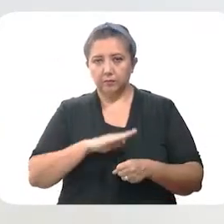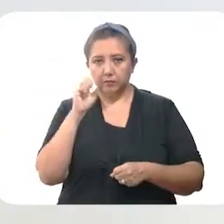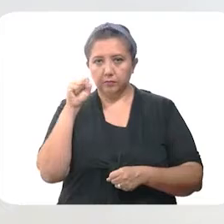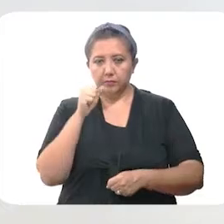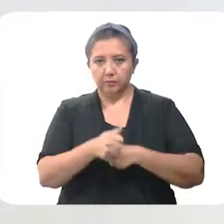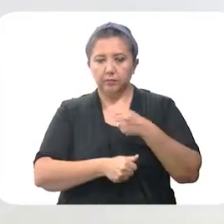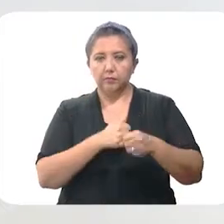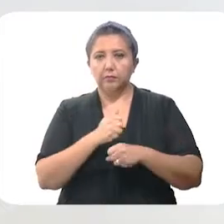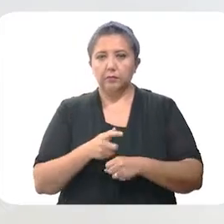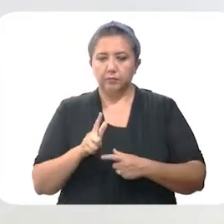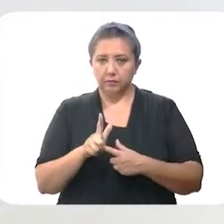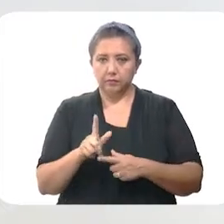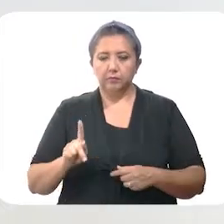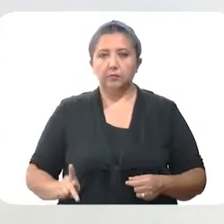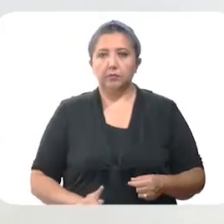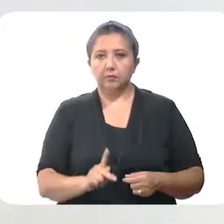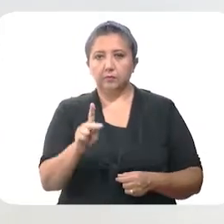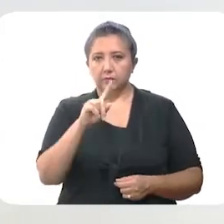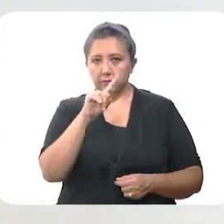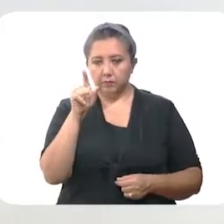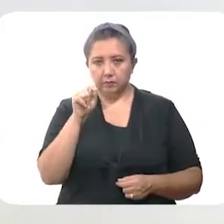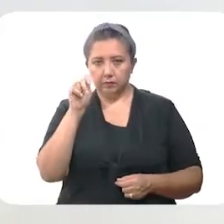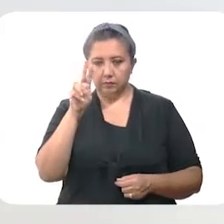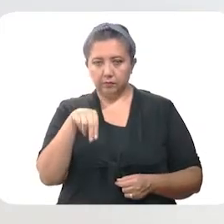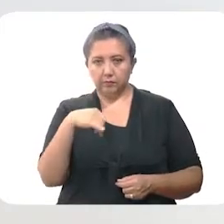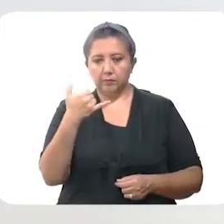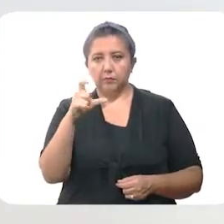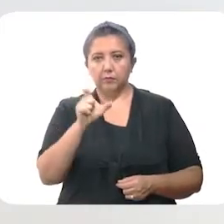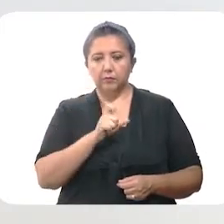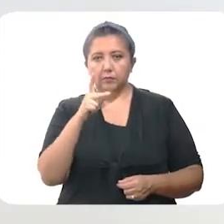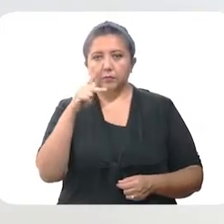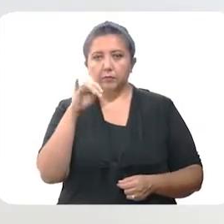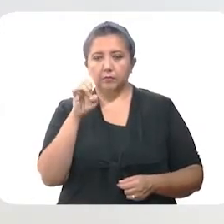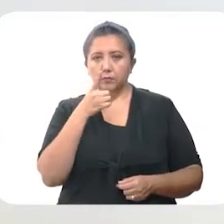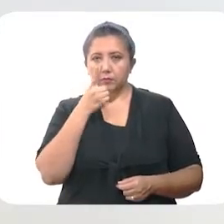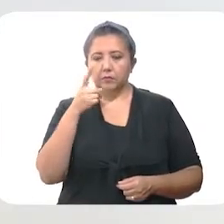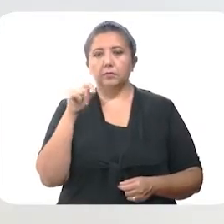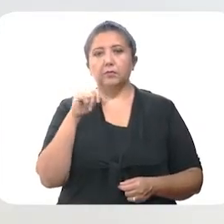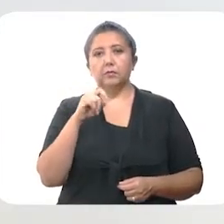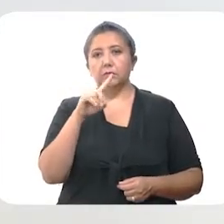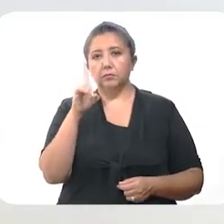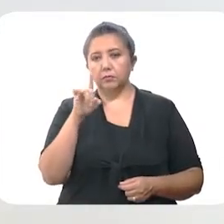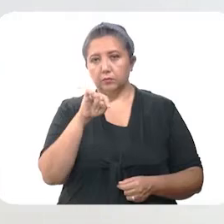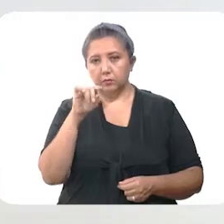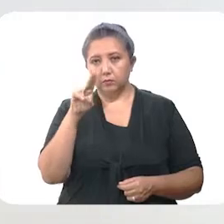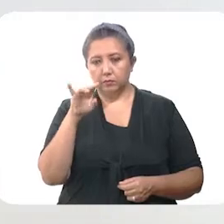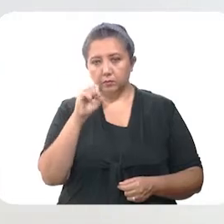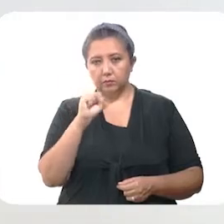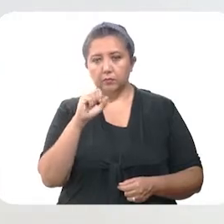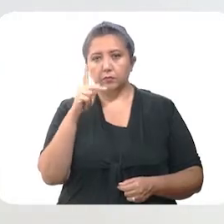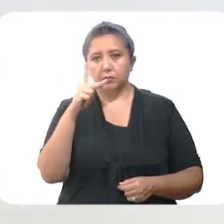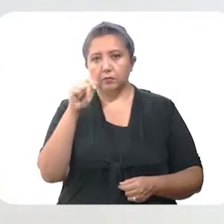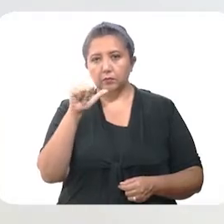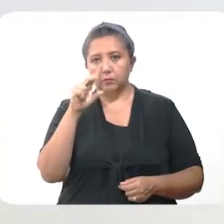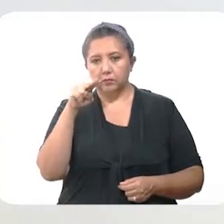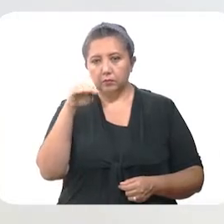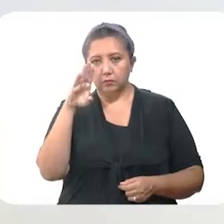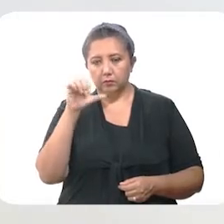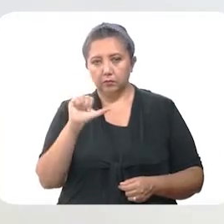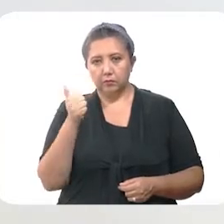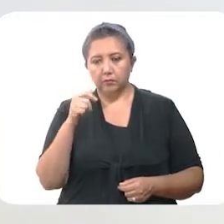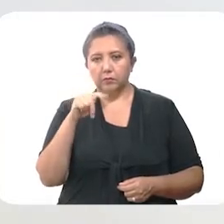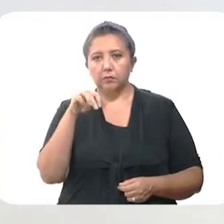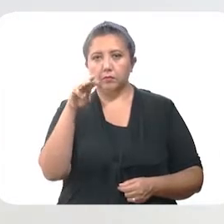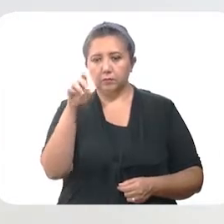más de 60 años en los siguientes municipios: Sisantún, Yaxcucul, Tecó, Tzucacap, Yaxcabá, Panabá, Sellé,